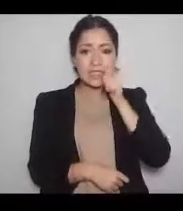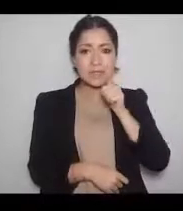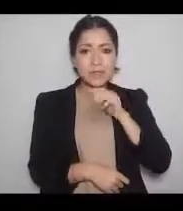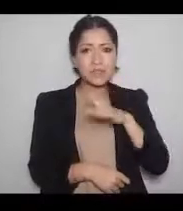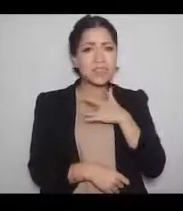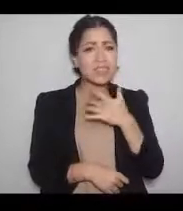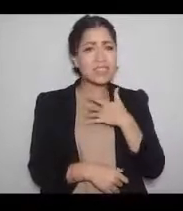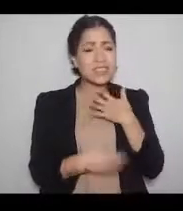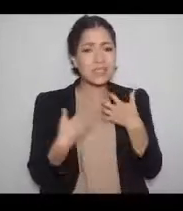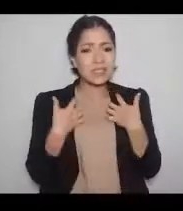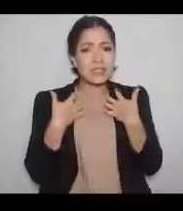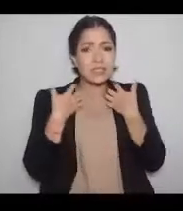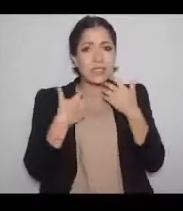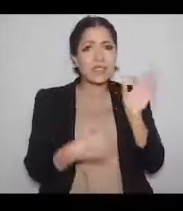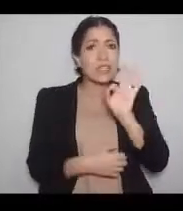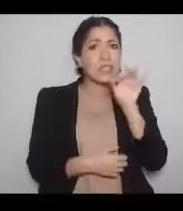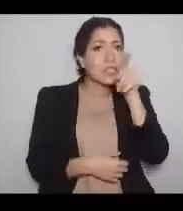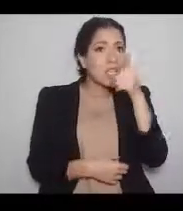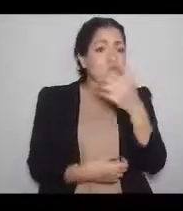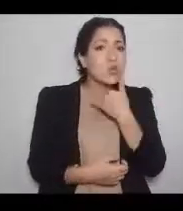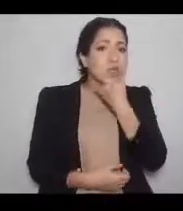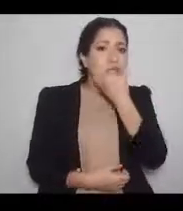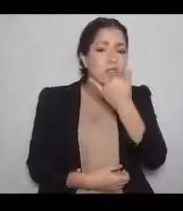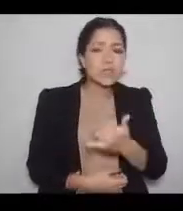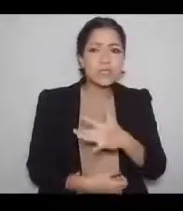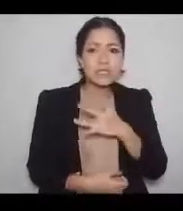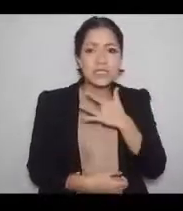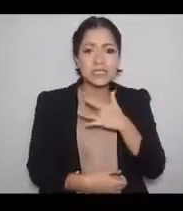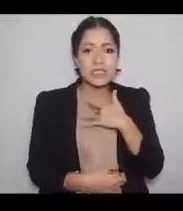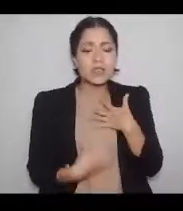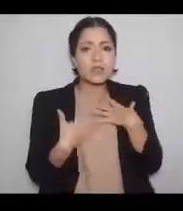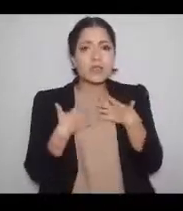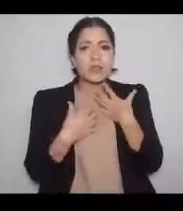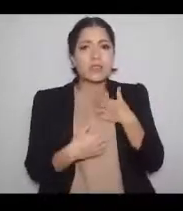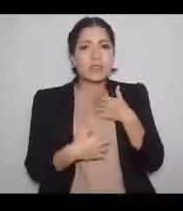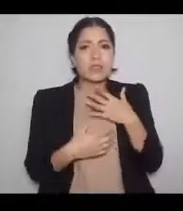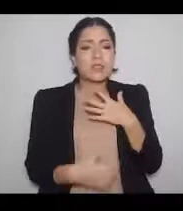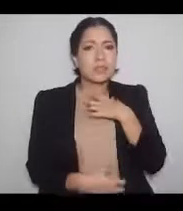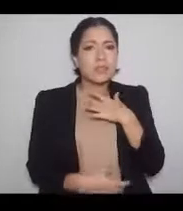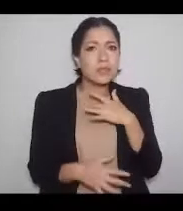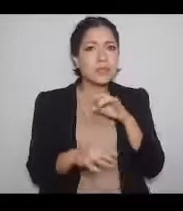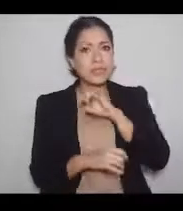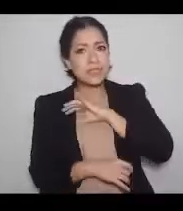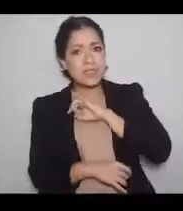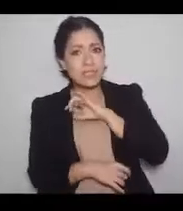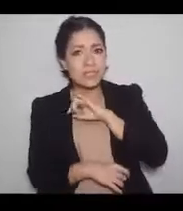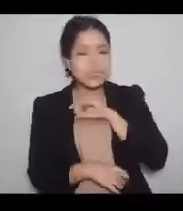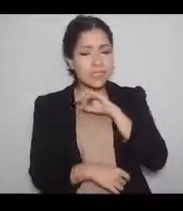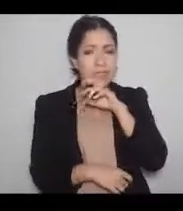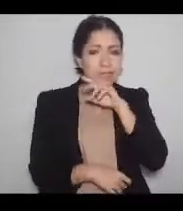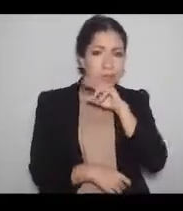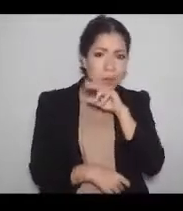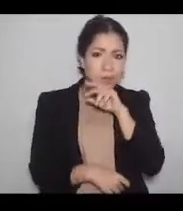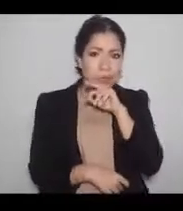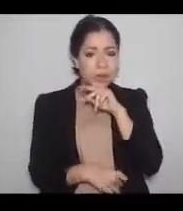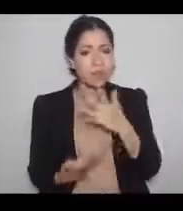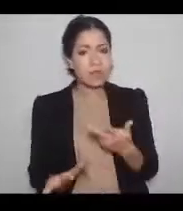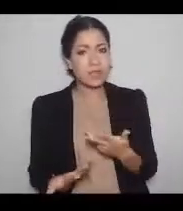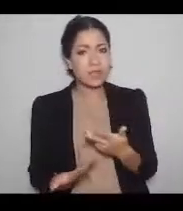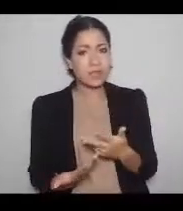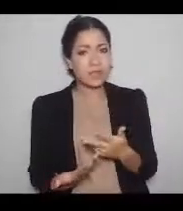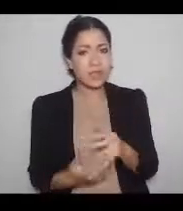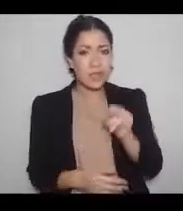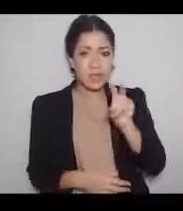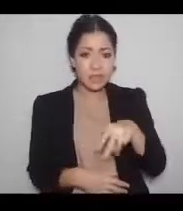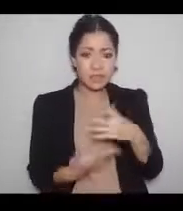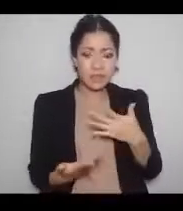equivocar. Sentía una presión del carajo en el pecho. Nunca un actor me hizo sentir tan mal como tú. Gracias. No lo mal de manera rara.